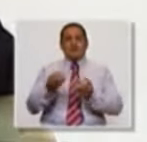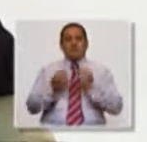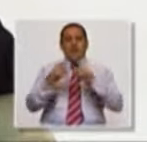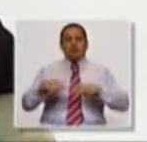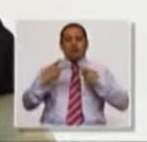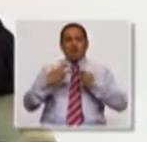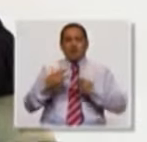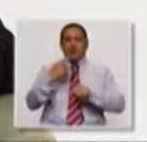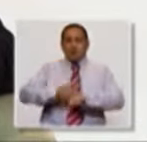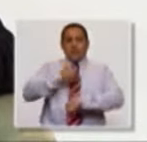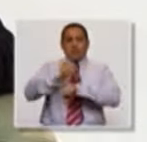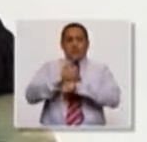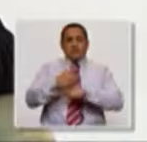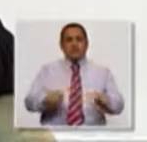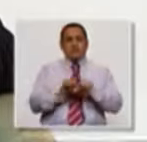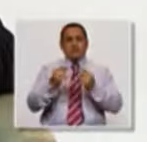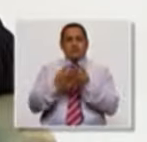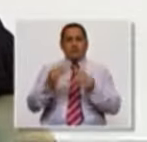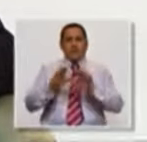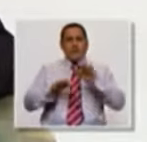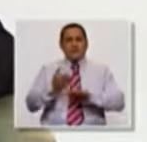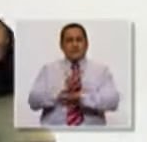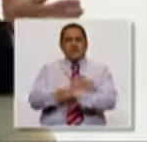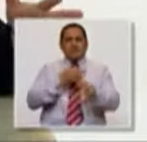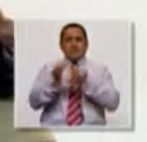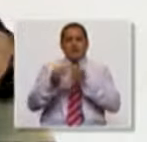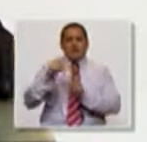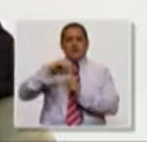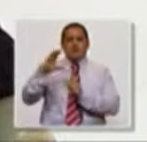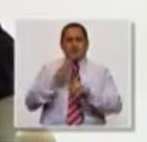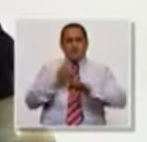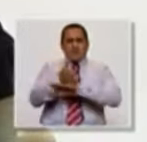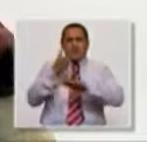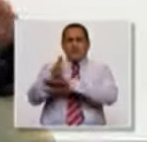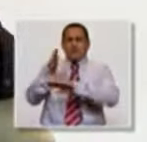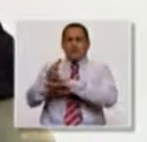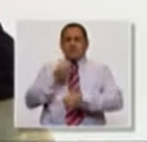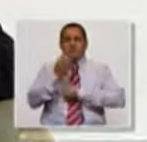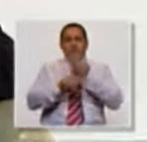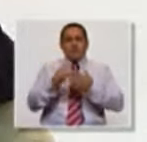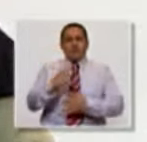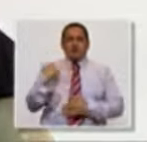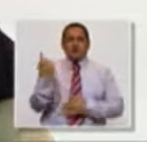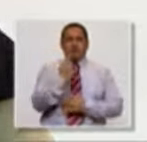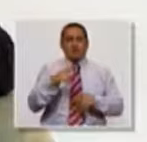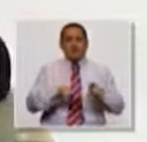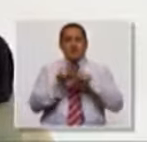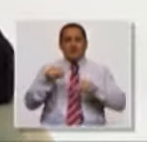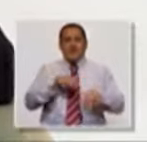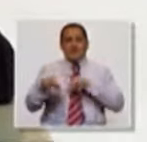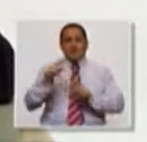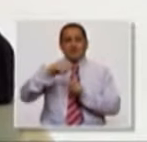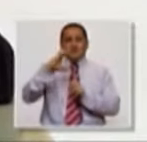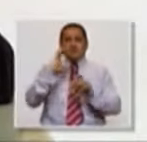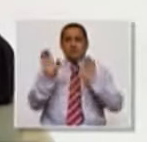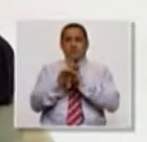reforzar su autoridad. Muchas veces se decía que el tribunal se metía todo, que se pronunciaba sobre todo, y lo que ha hecho este tribunal es un ejercicio,